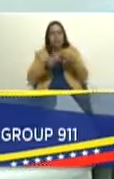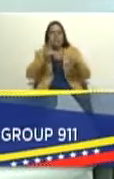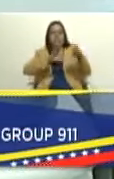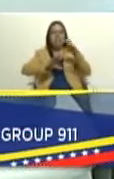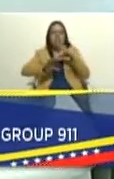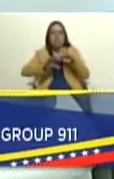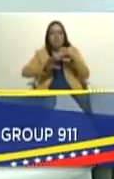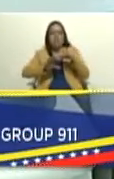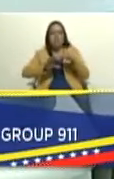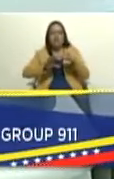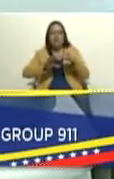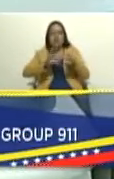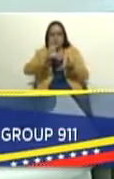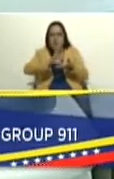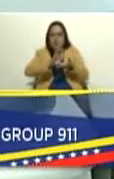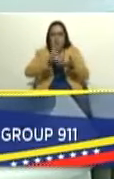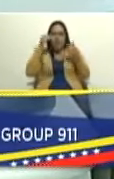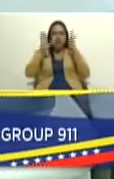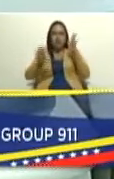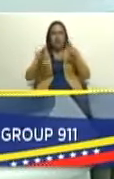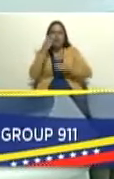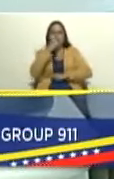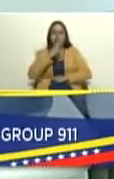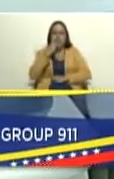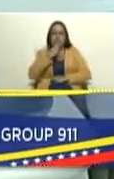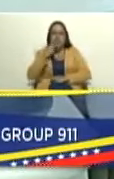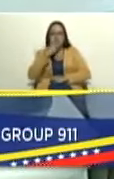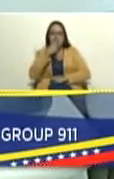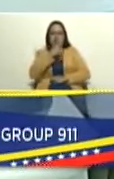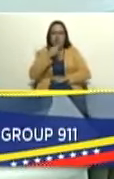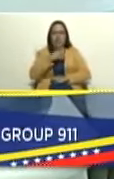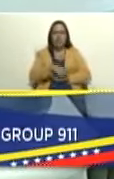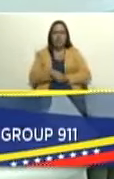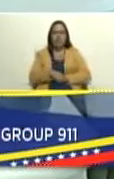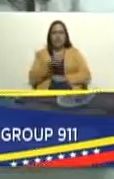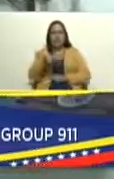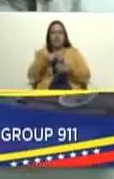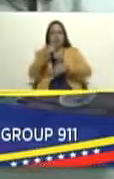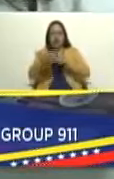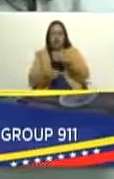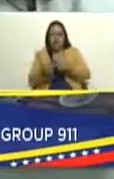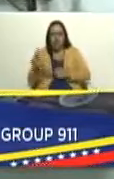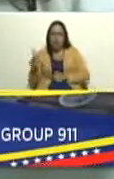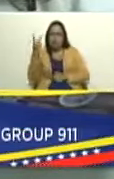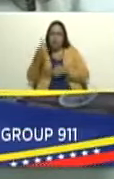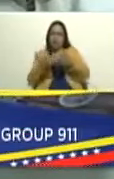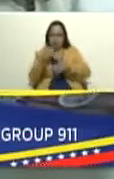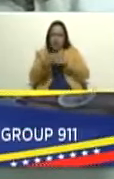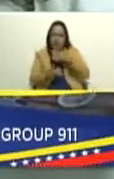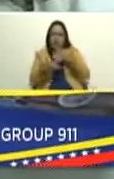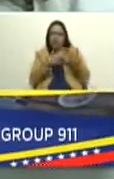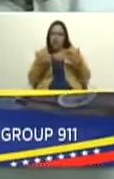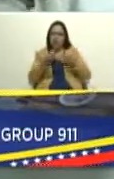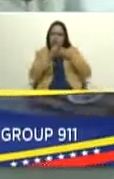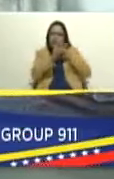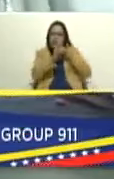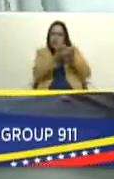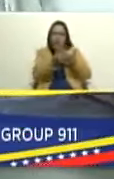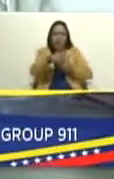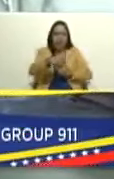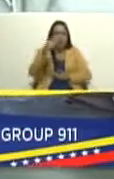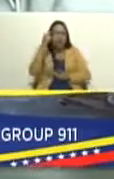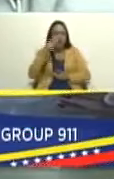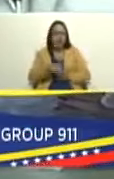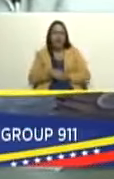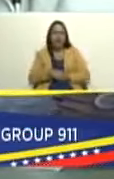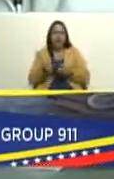a estrenar, en el cual también tenemos un proyecto, un segundo proyecto que queremos comentarle el día de hoy, que es